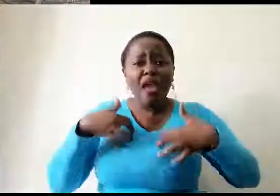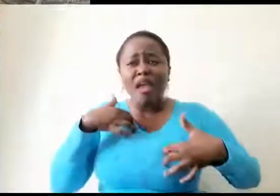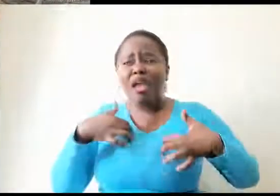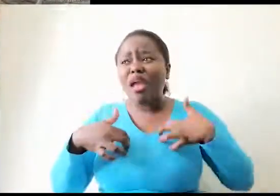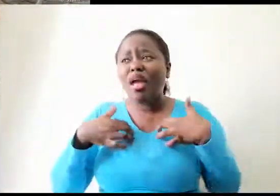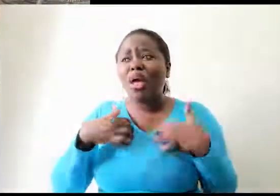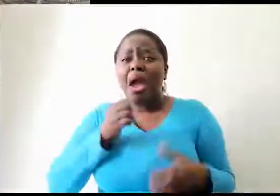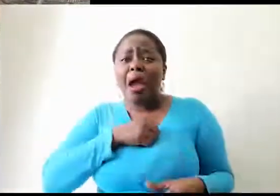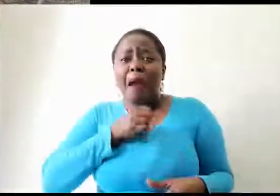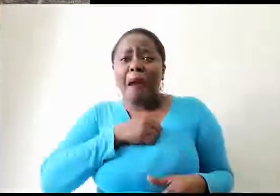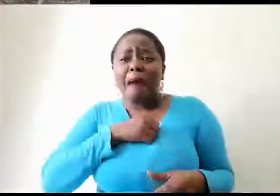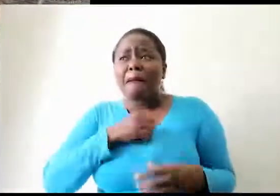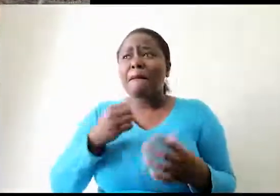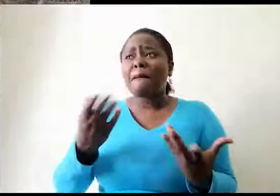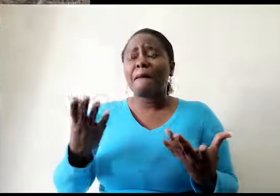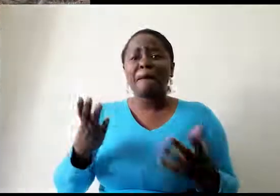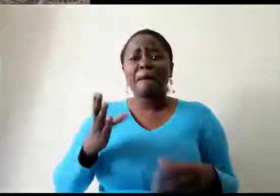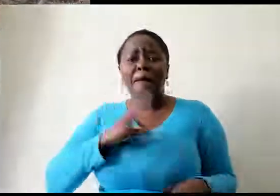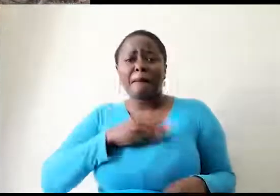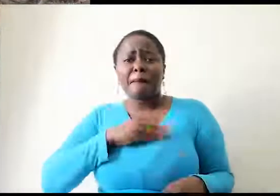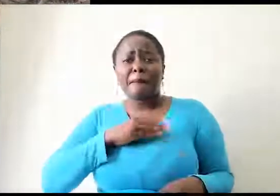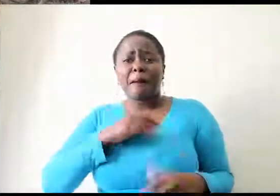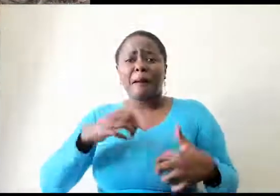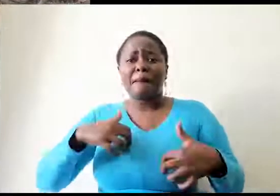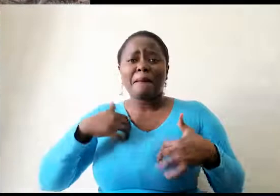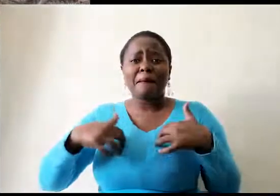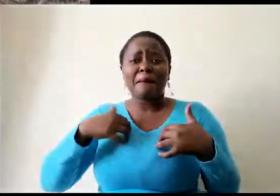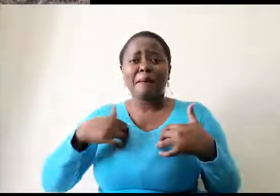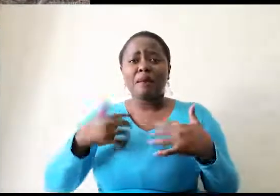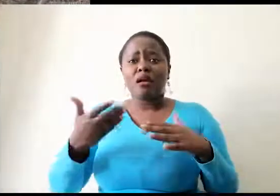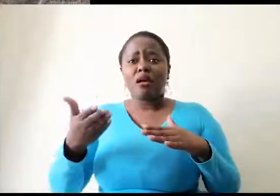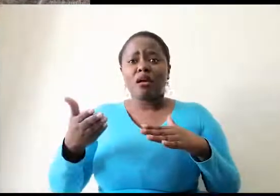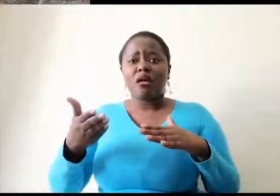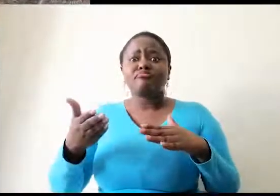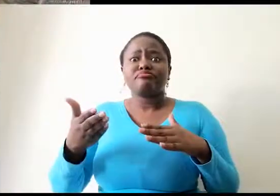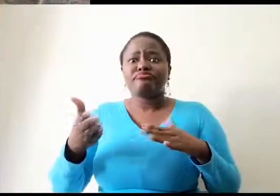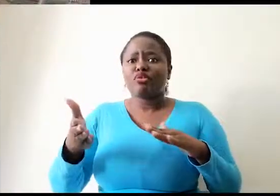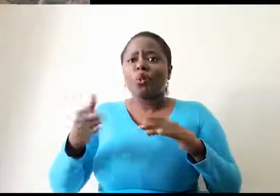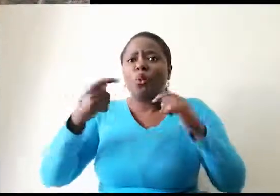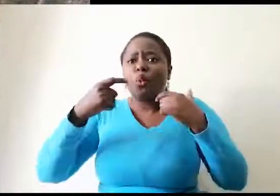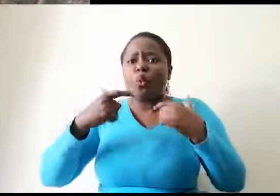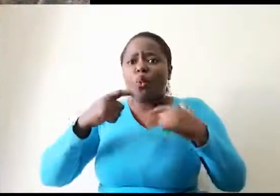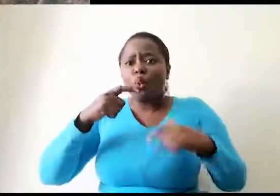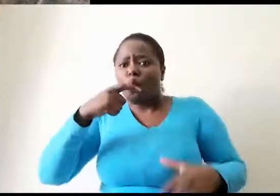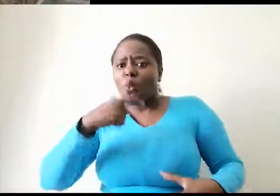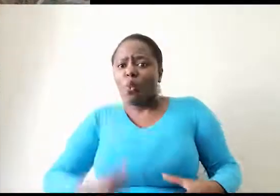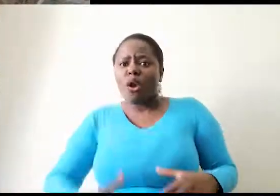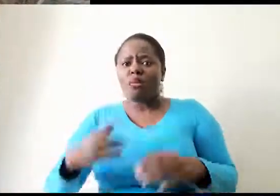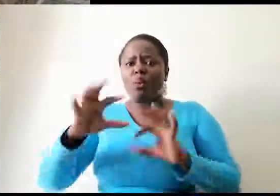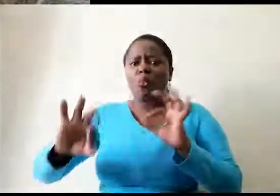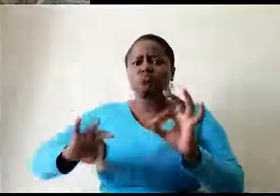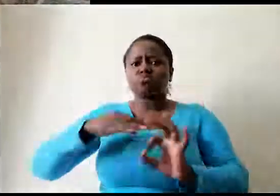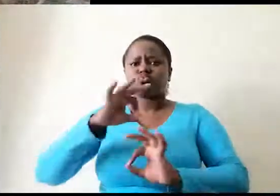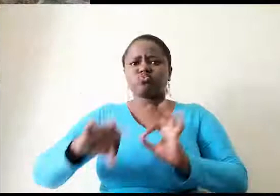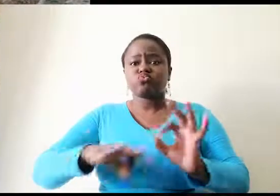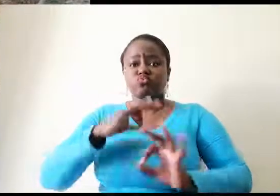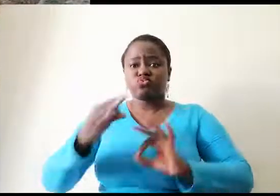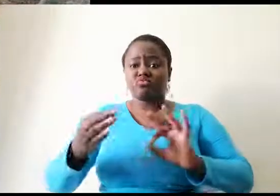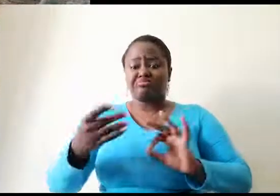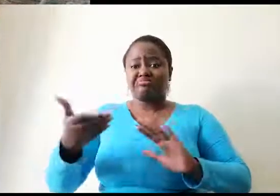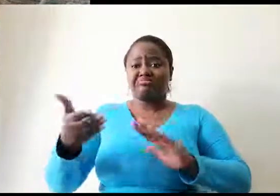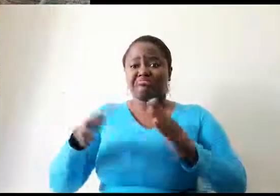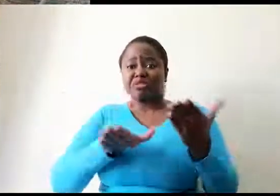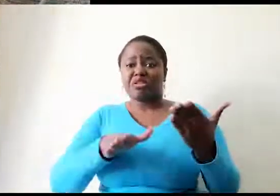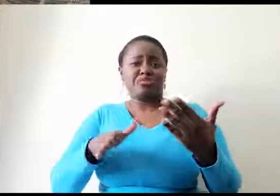que Epicuro es un filósofo materialista y él cree que al morir el cuerpo, que está hecho de átomos, el alma, que también está hecha